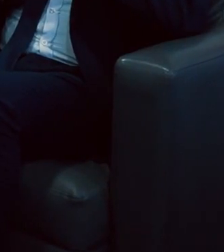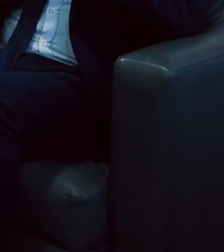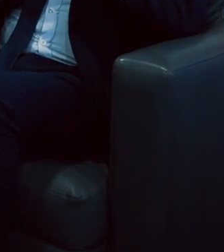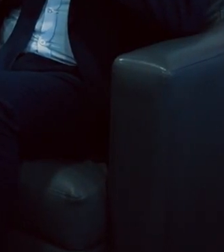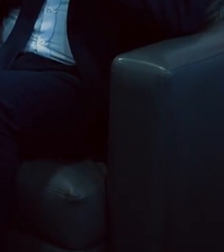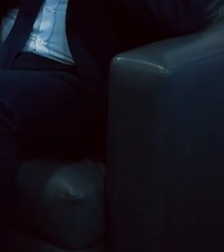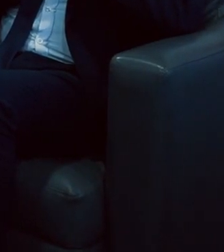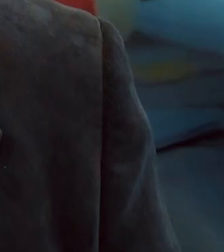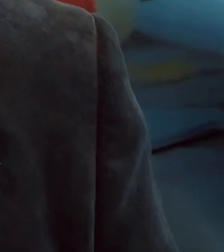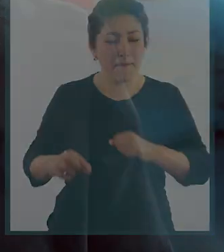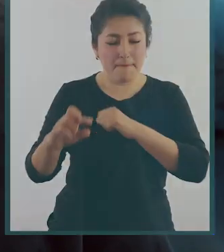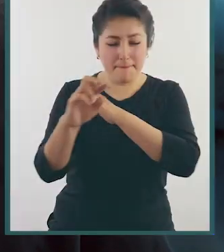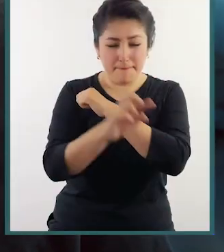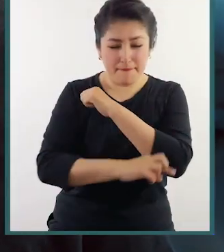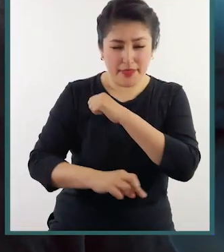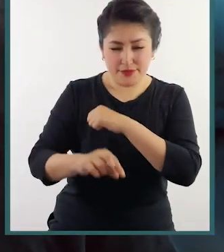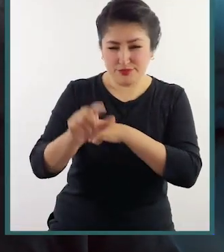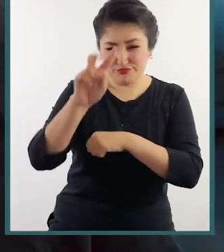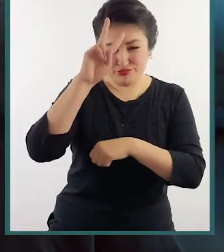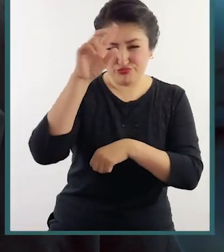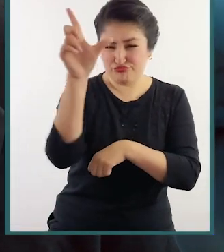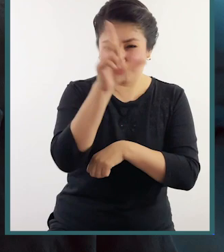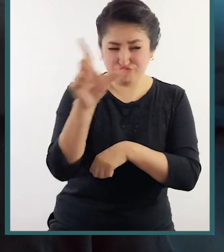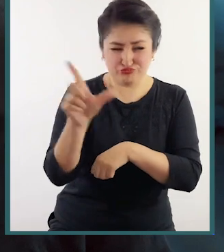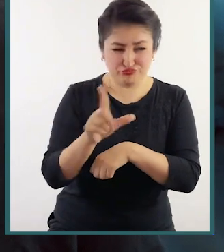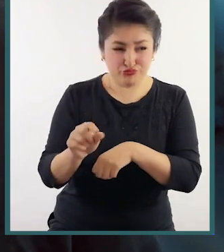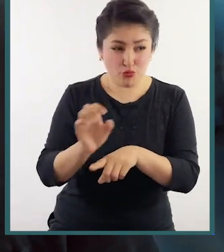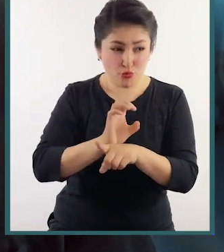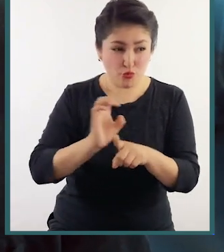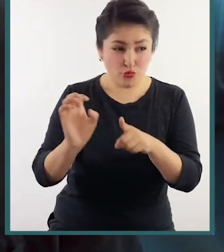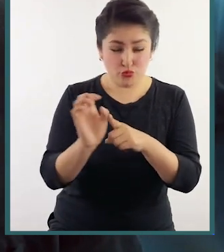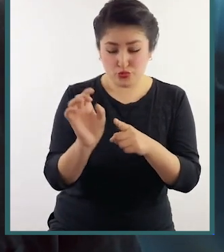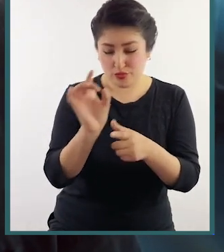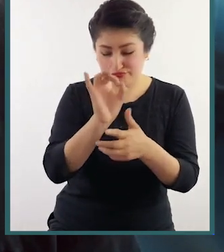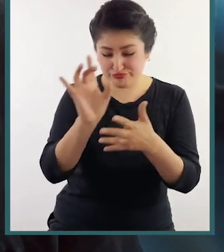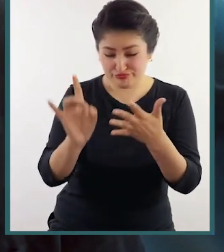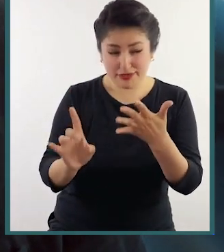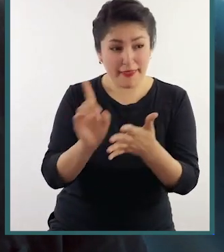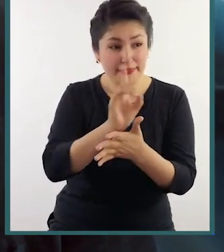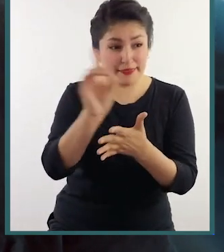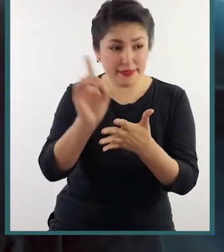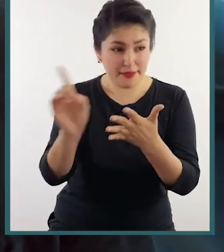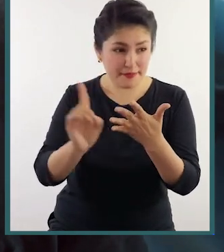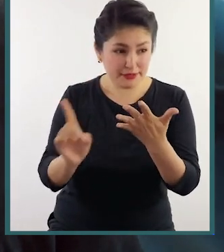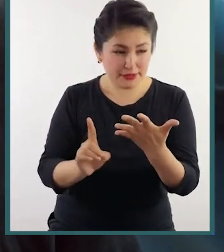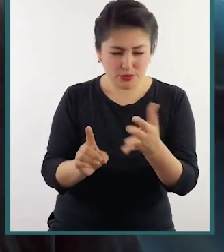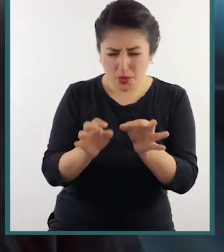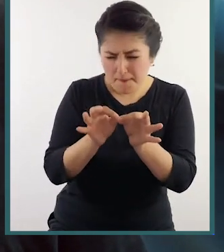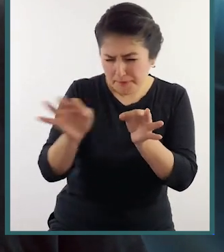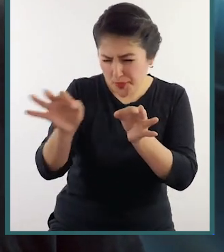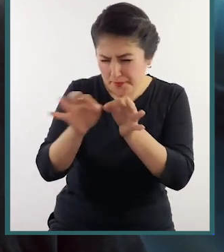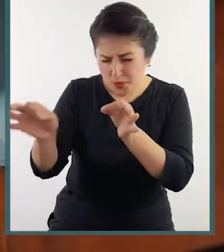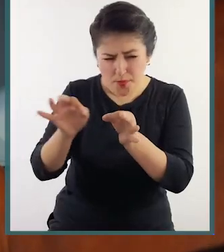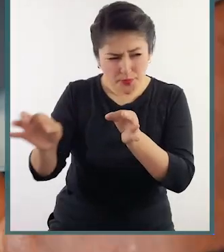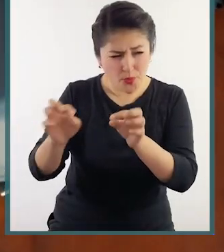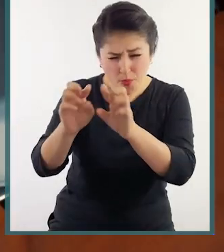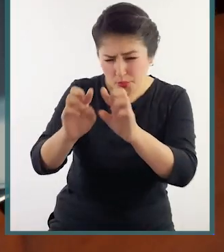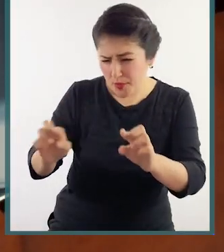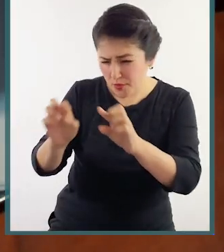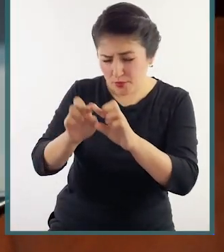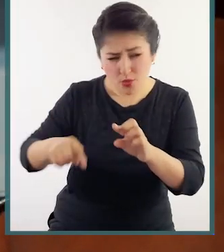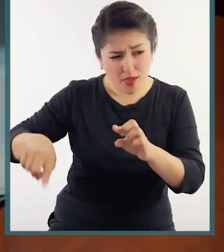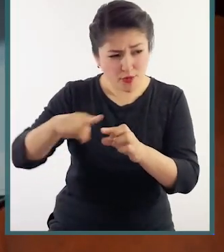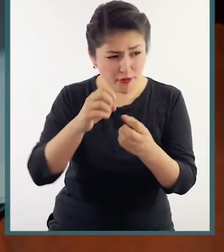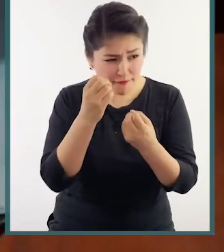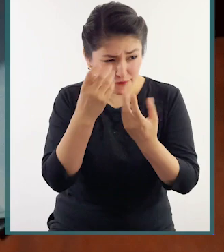La diversidad de nuestro país ha hecho de que no a todos los peruanos, en particular a la población de los pueblos originarios, haya